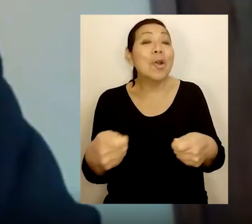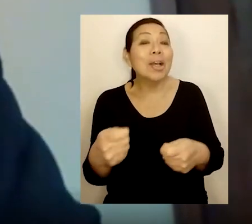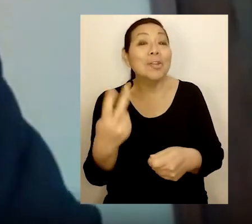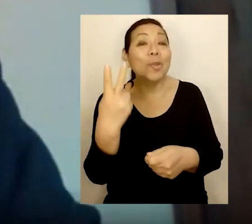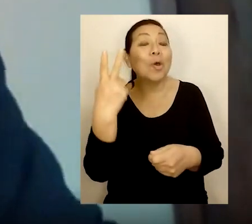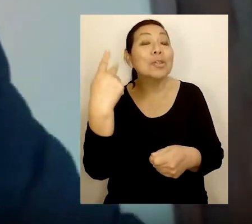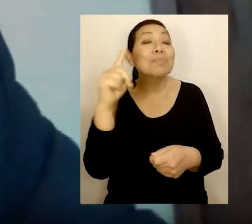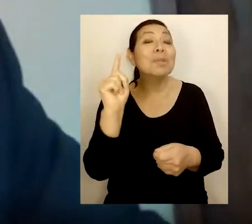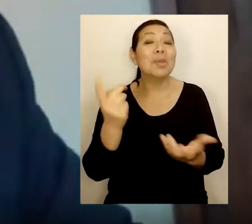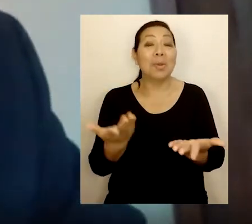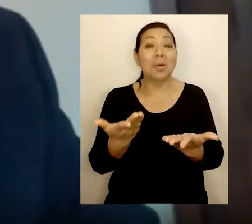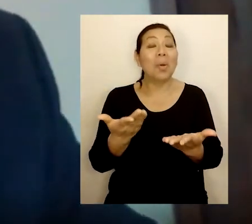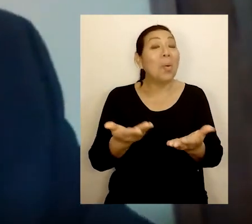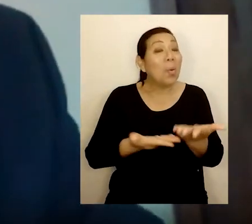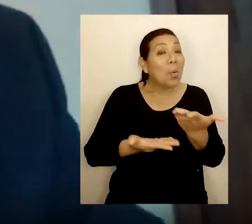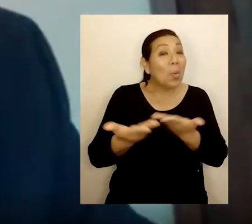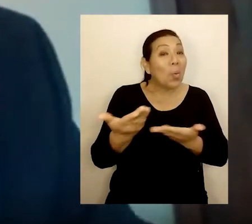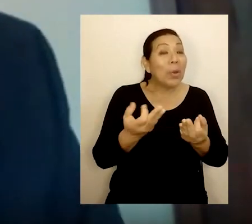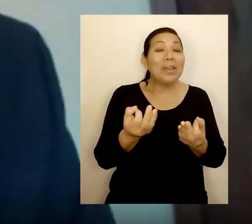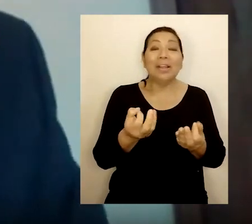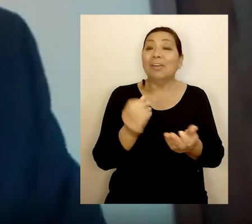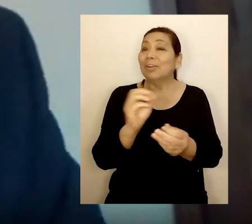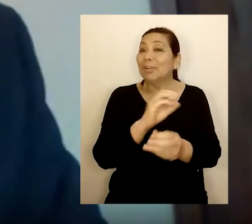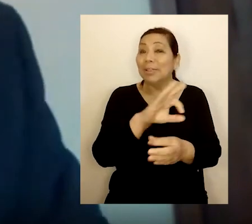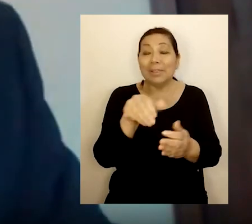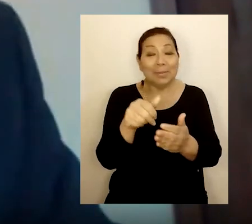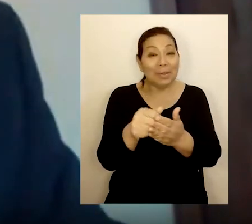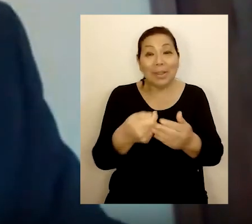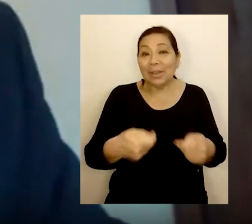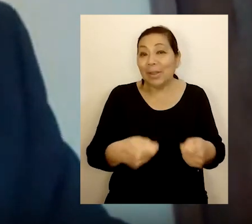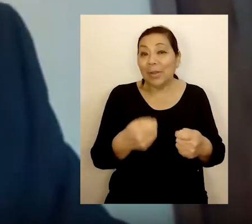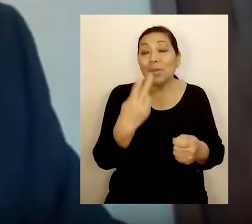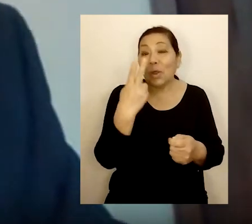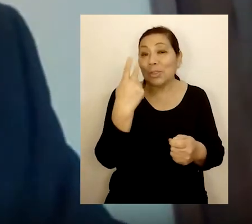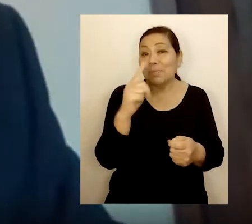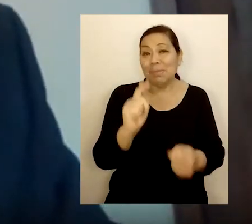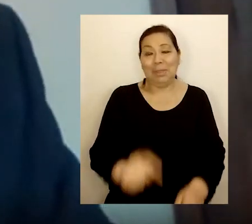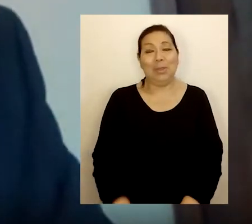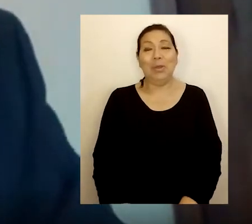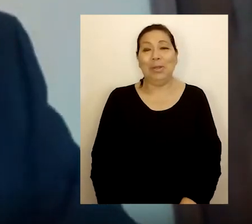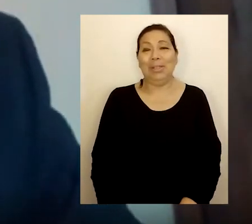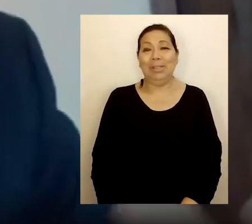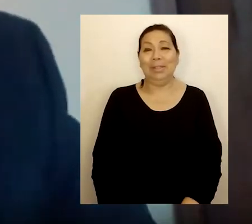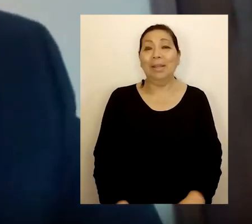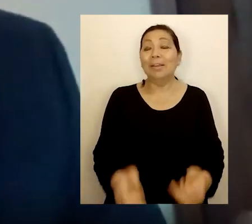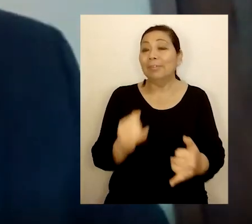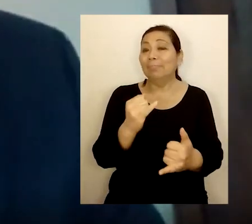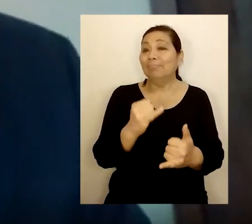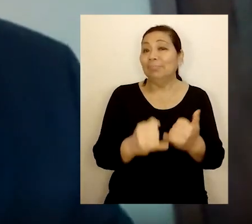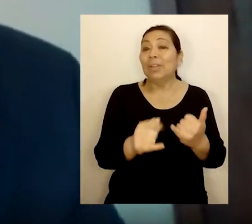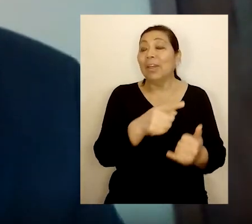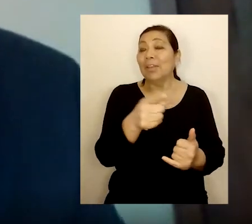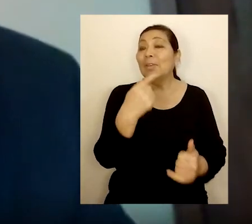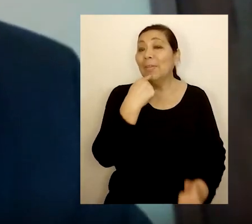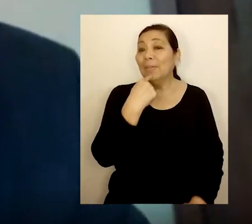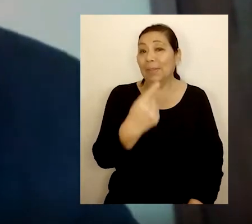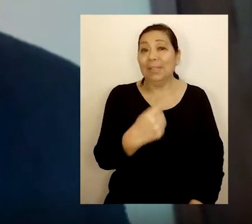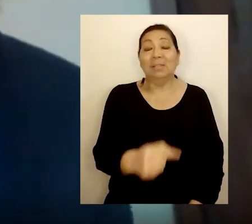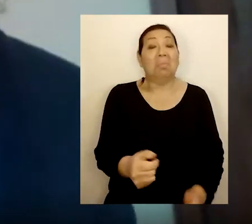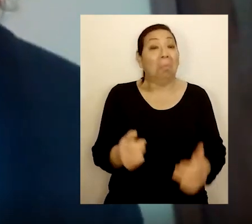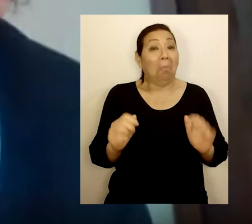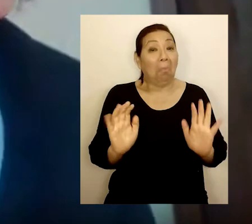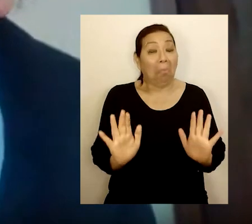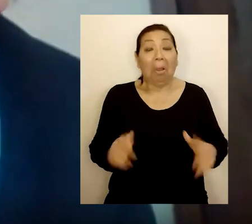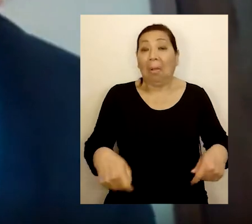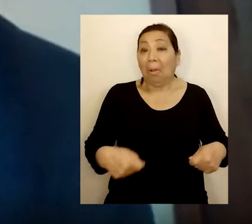de 2 millones. Por juego de cuentas contables, cómo sale un gasto de 2 millones. Y finalmente ellos dicen,